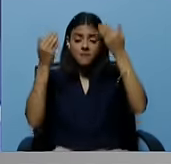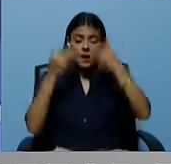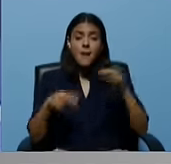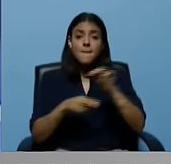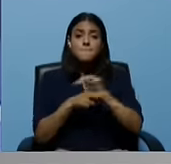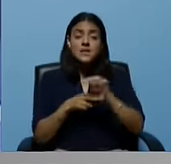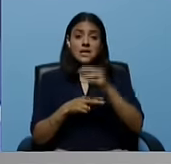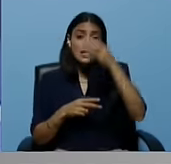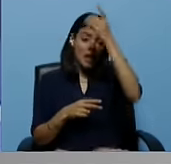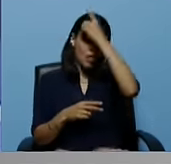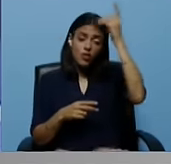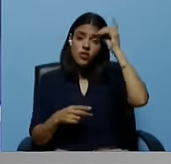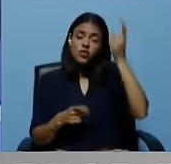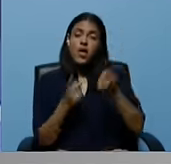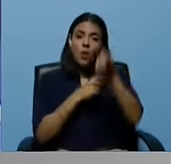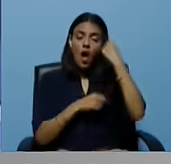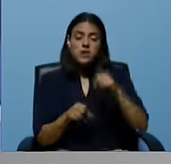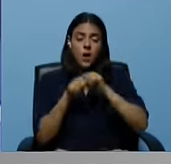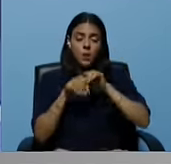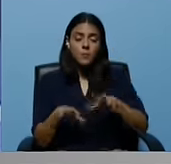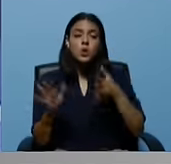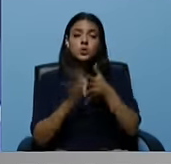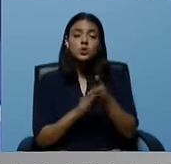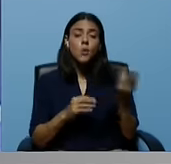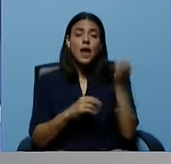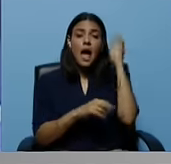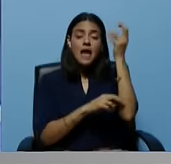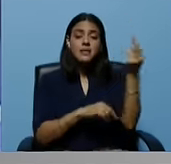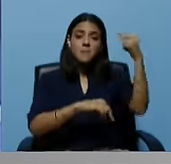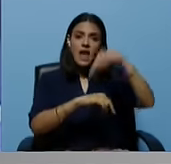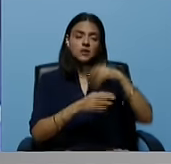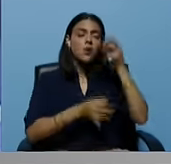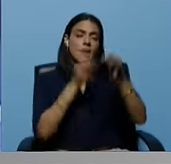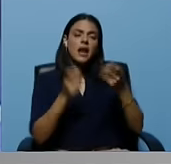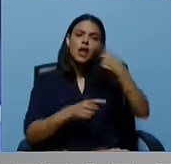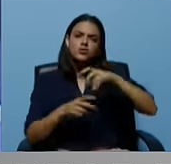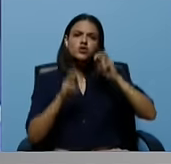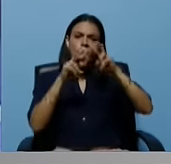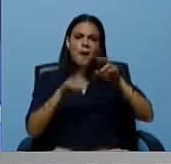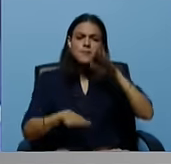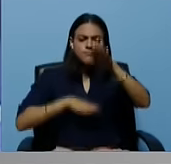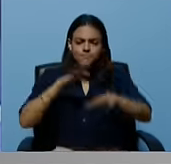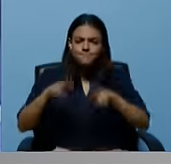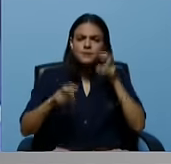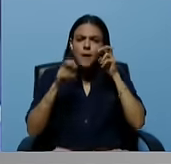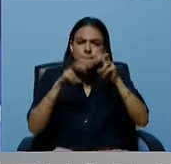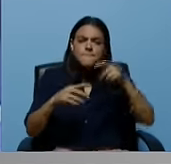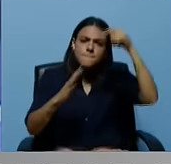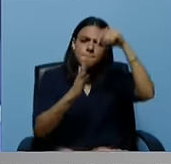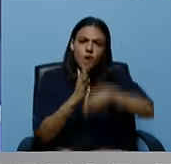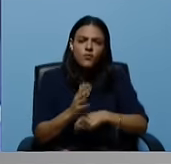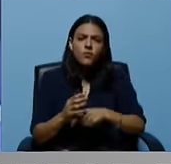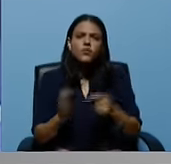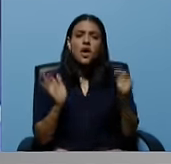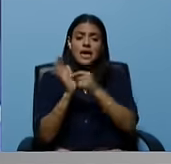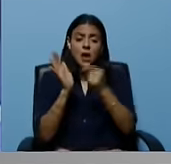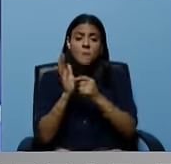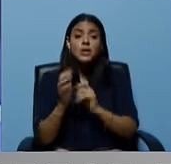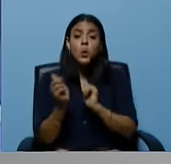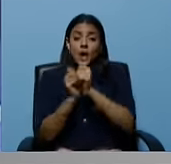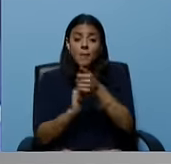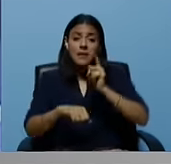Cabello ayer ante la plenaria de la Asamblea Nacional, y en los minutos y horas que